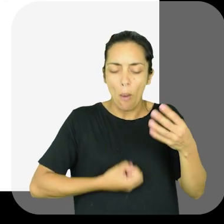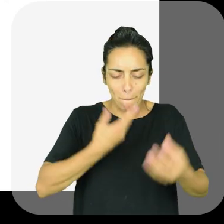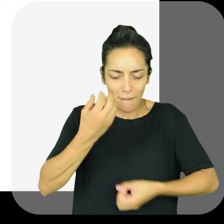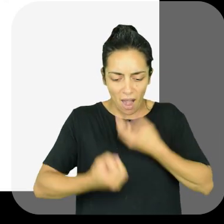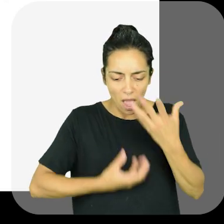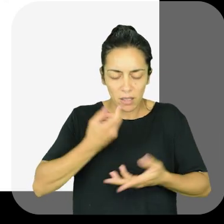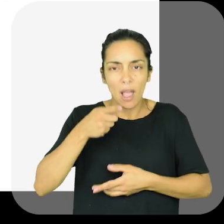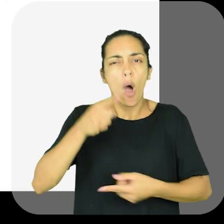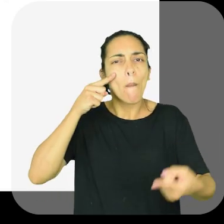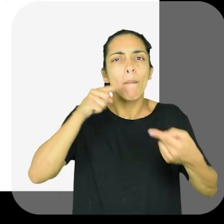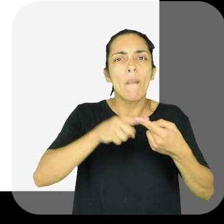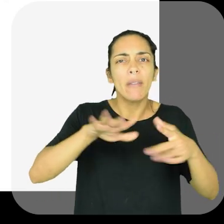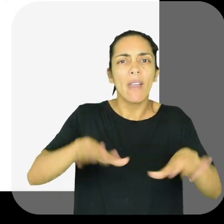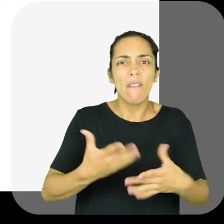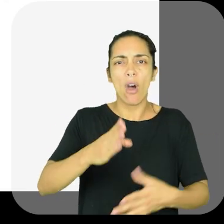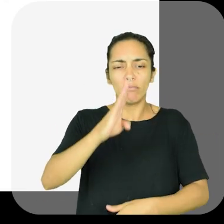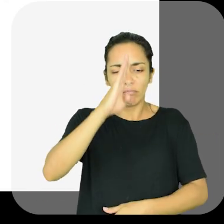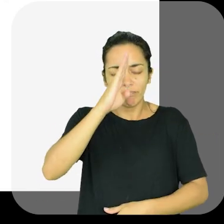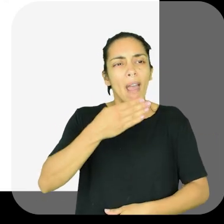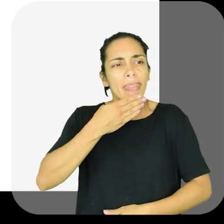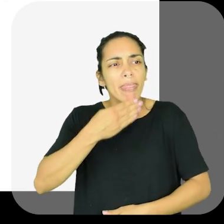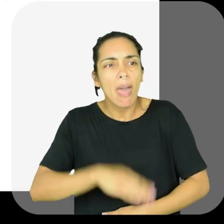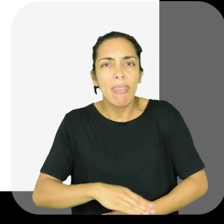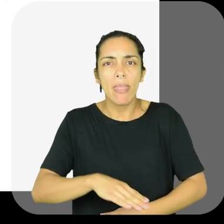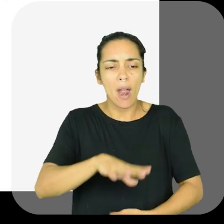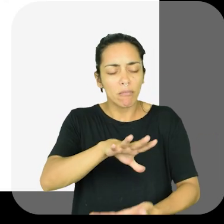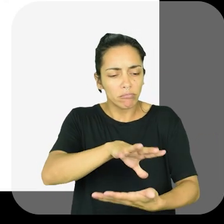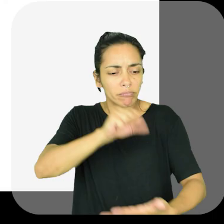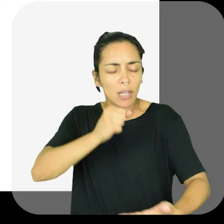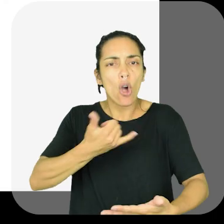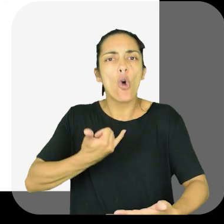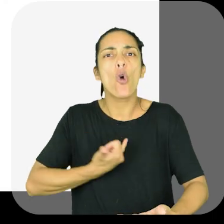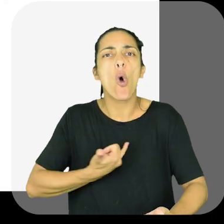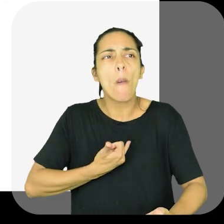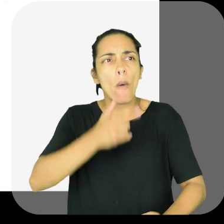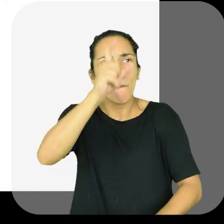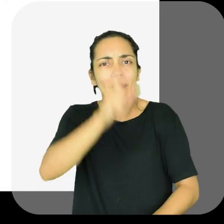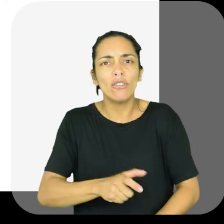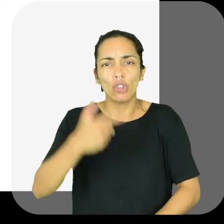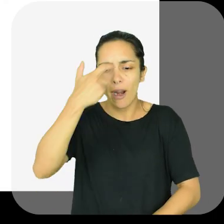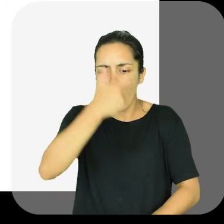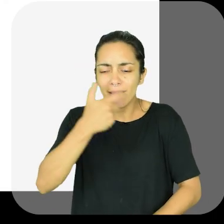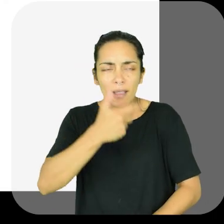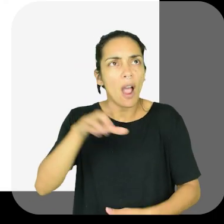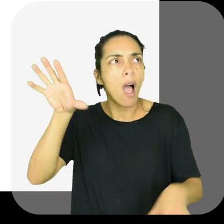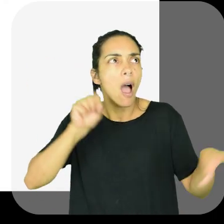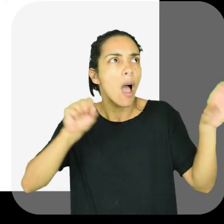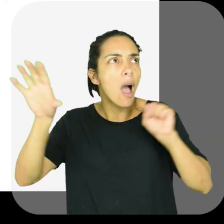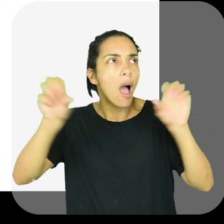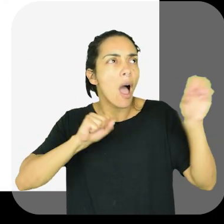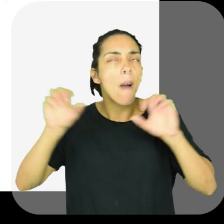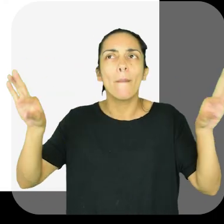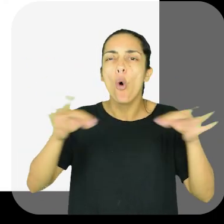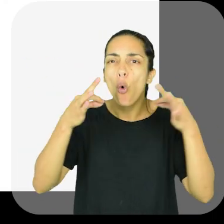comprender cómo esa musicografía braille reproduce una estética relacional por medio de la inactividad y la percepción áptica en las prácticas